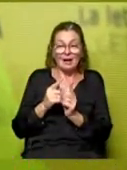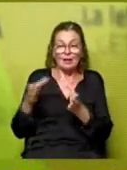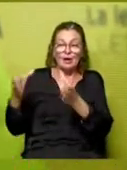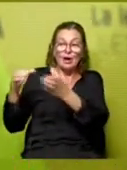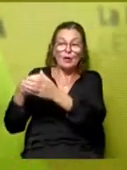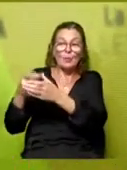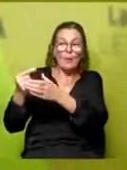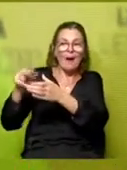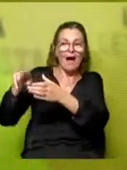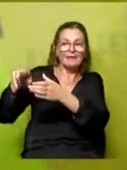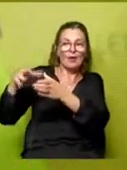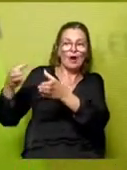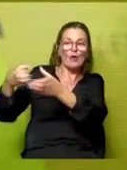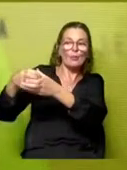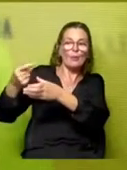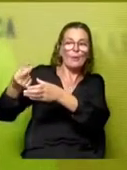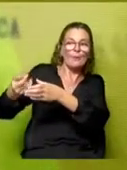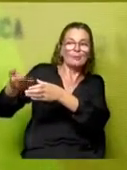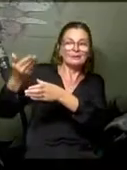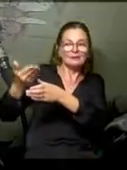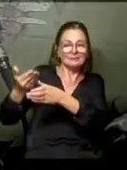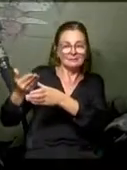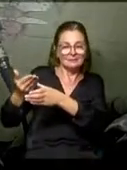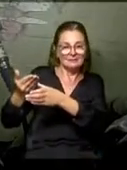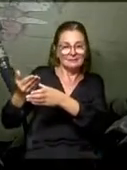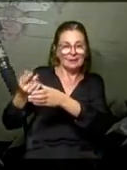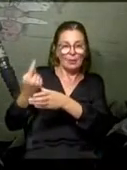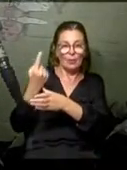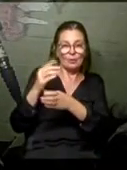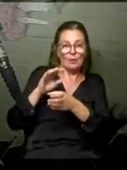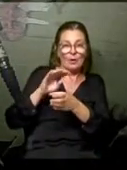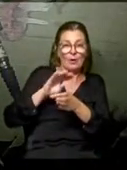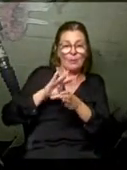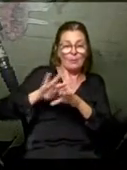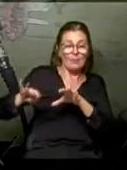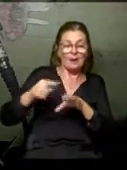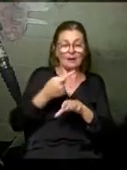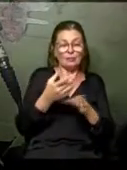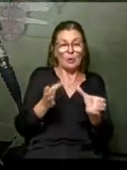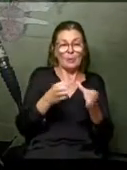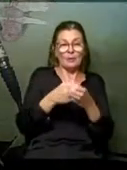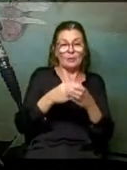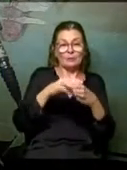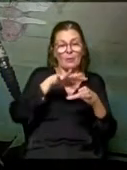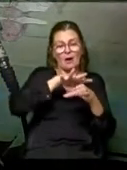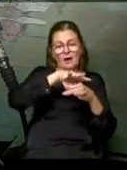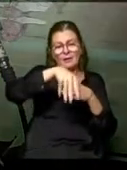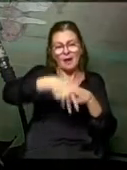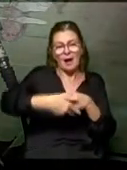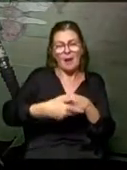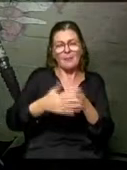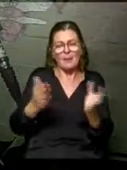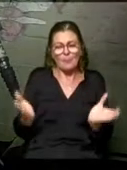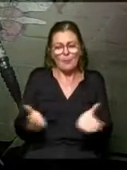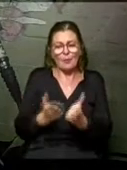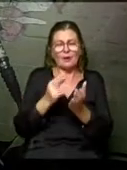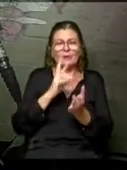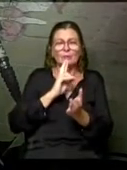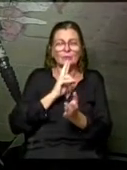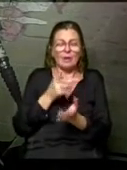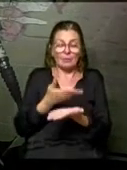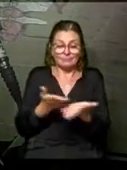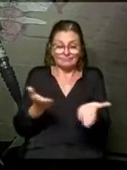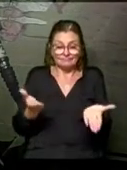rumbo, hay un rumbo que es priorizar una parte de la sociedad para que eso luego derrame, empuje, en fin. El resultado está a la vista.